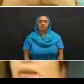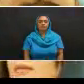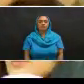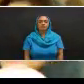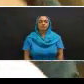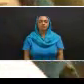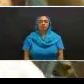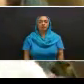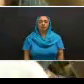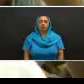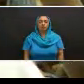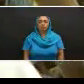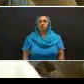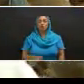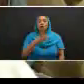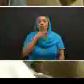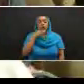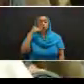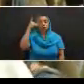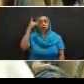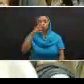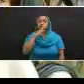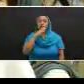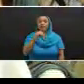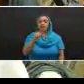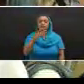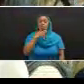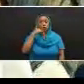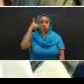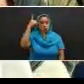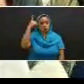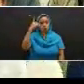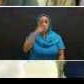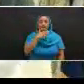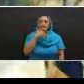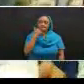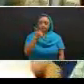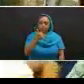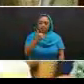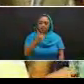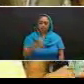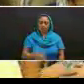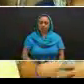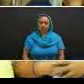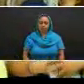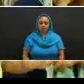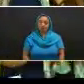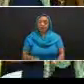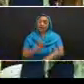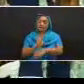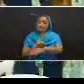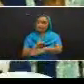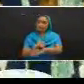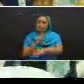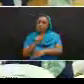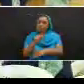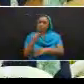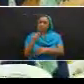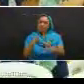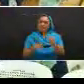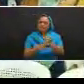y en tu Dios es un Dios bueno. Y ha permitido esa tormenta con un